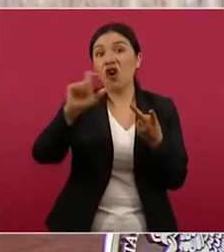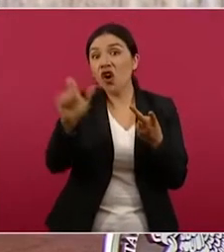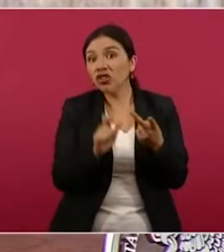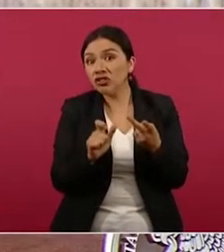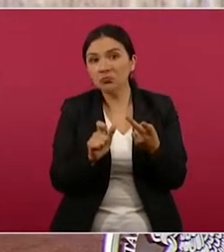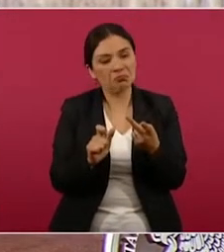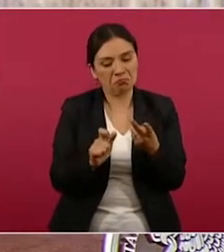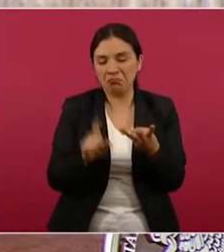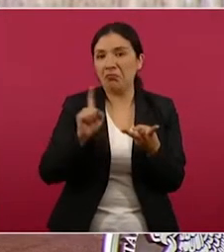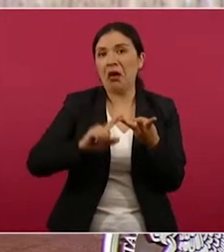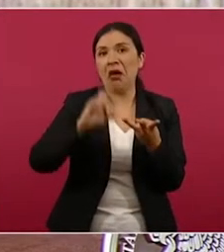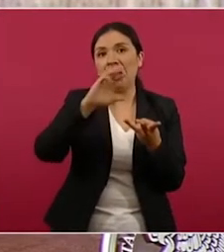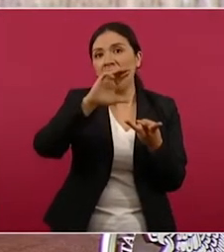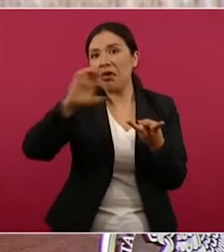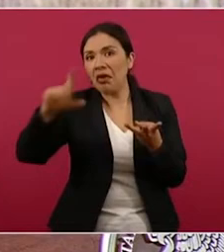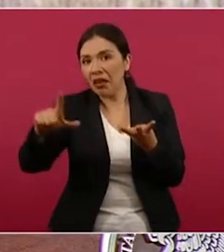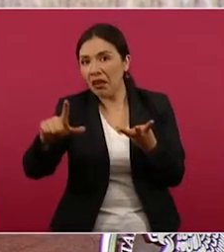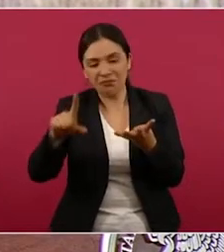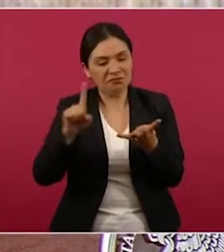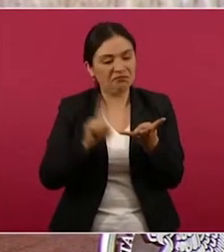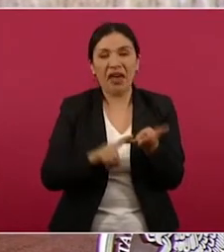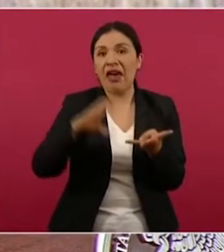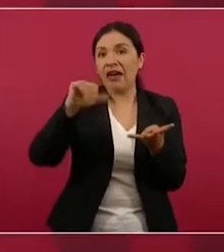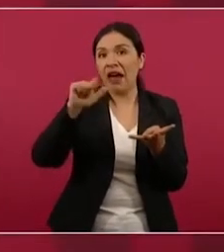¿Krill? No. ¿Calderón?